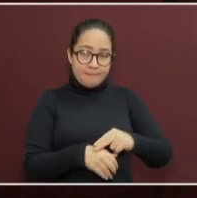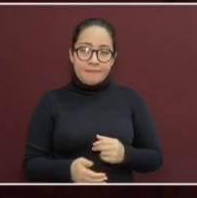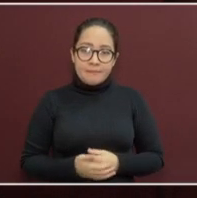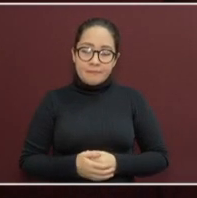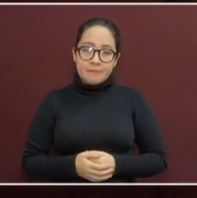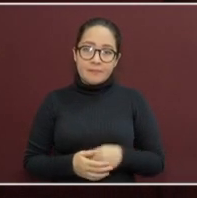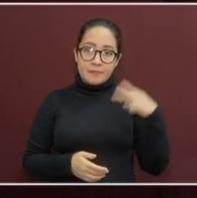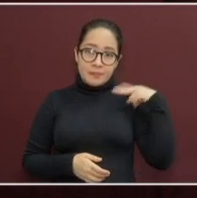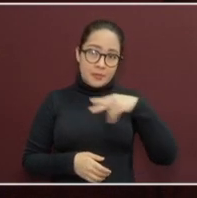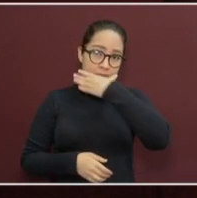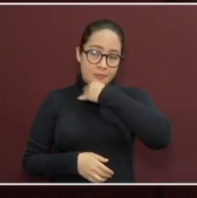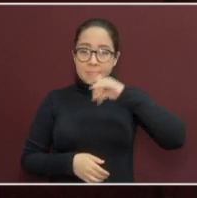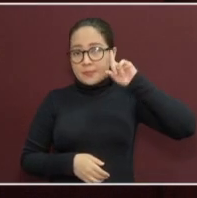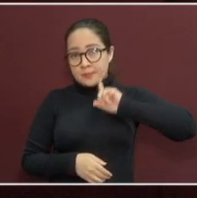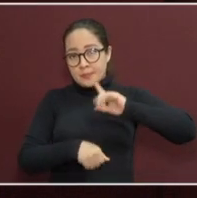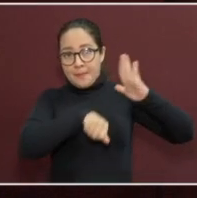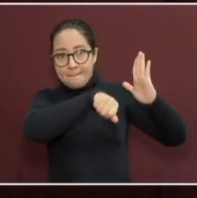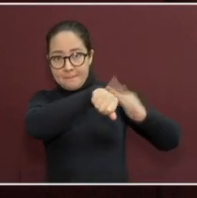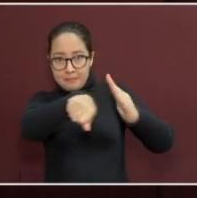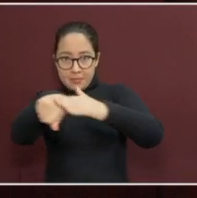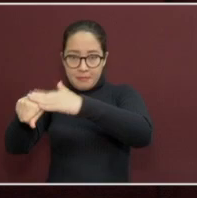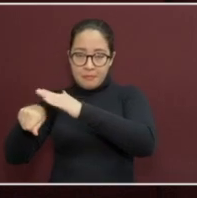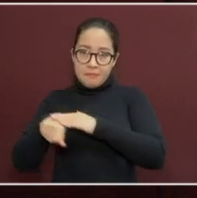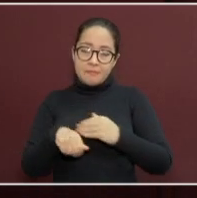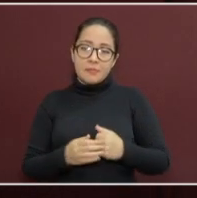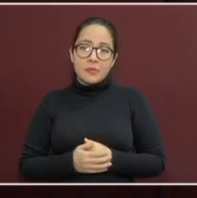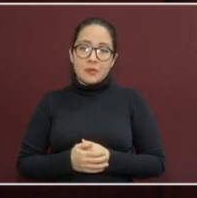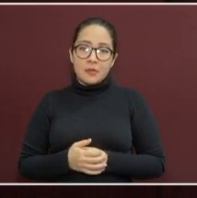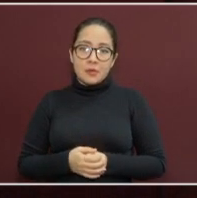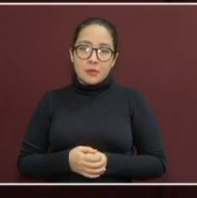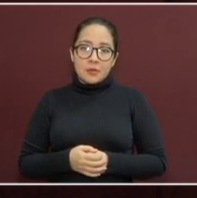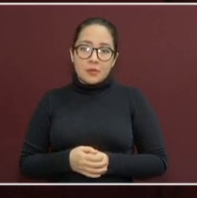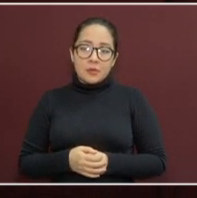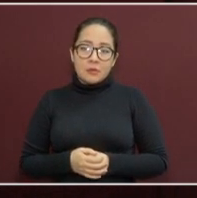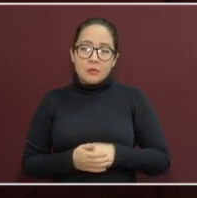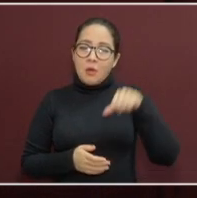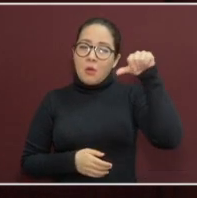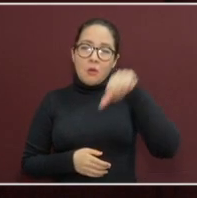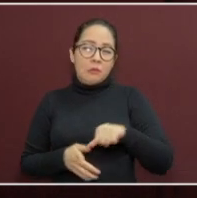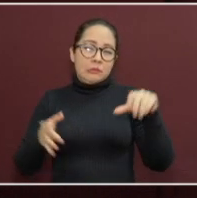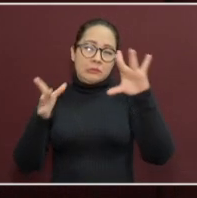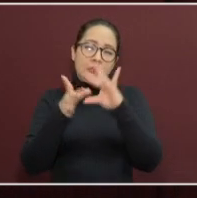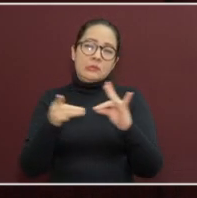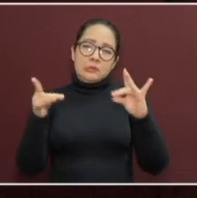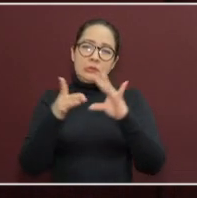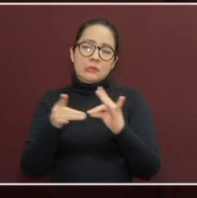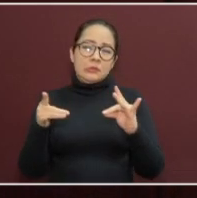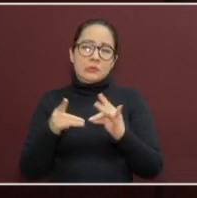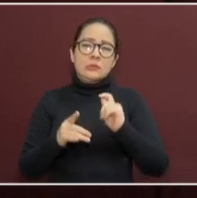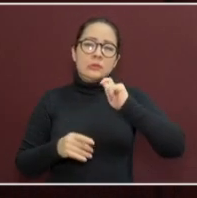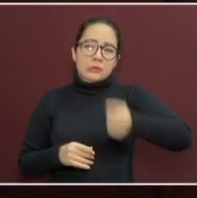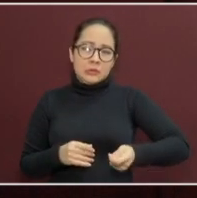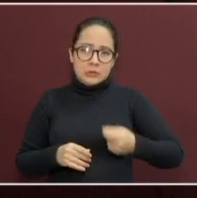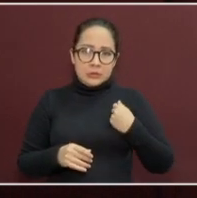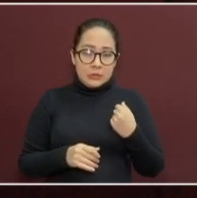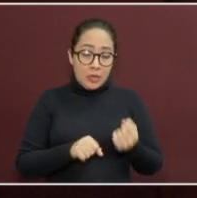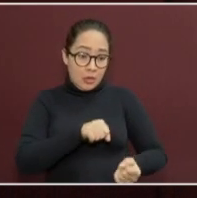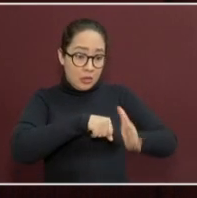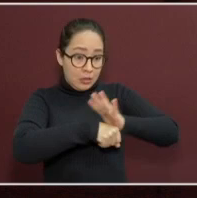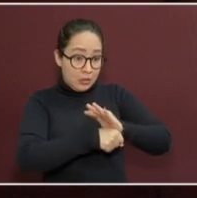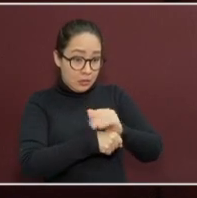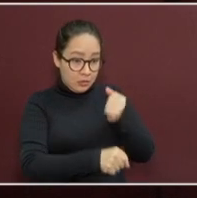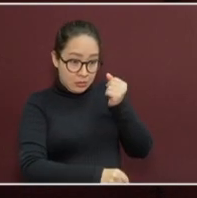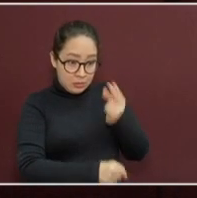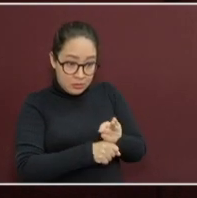así veracruzanos hoy tocar el tema de la detección oportuna y el tratamiento específico porque